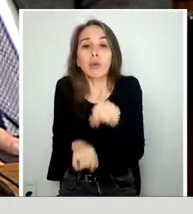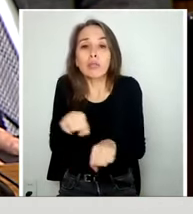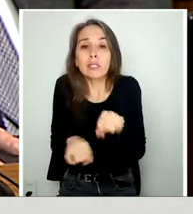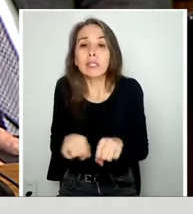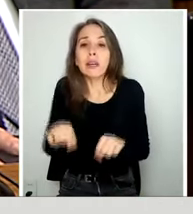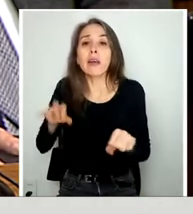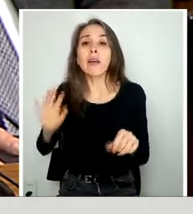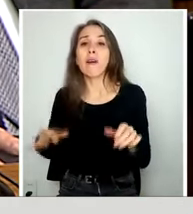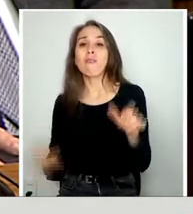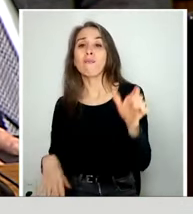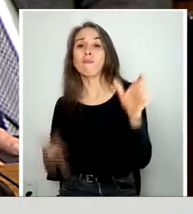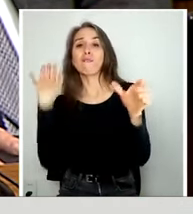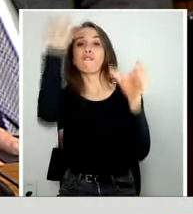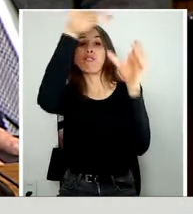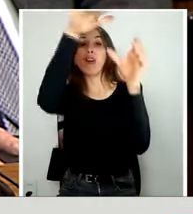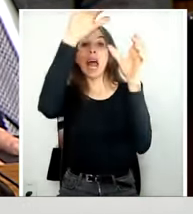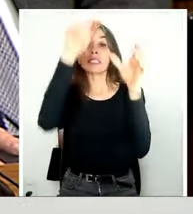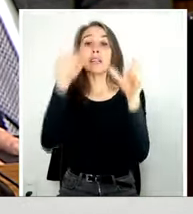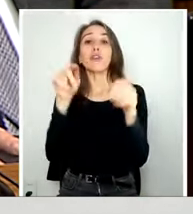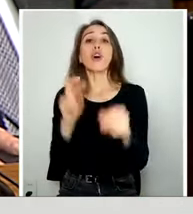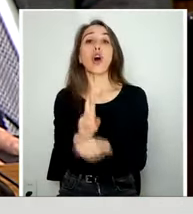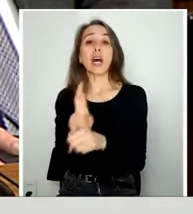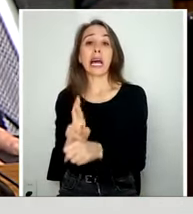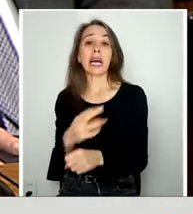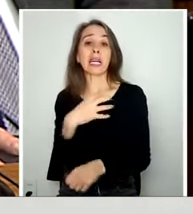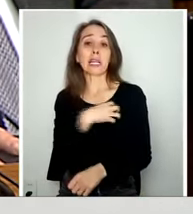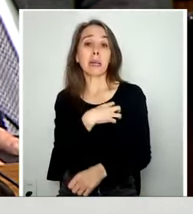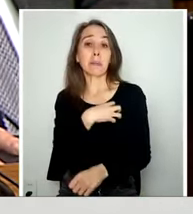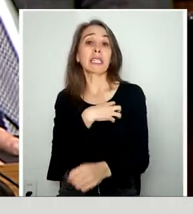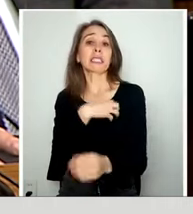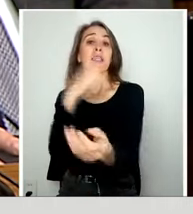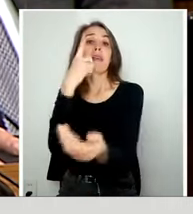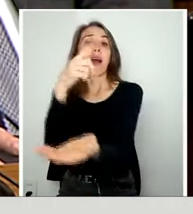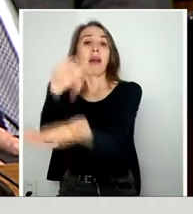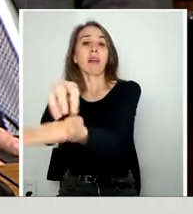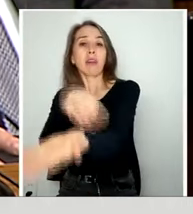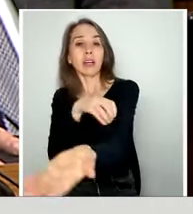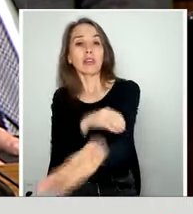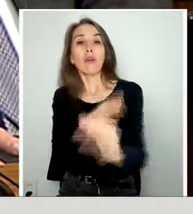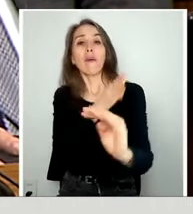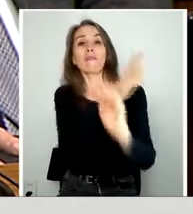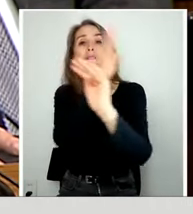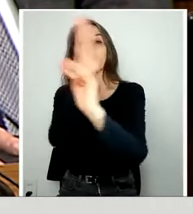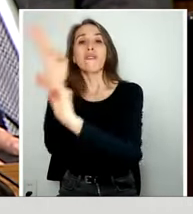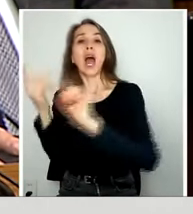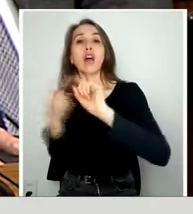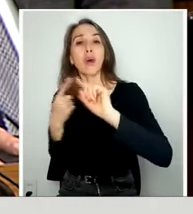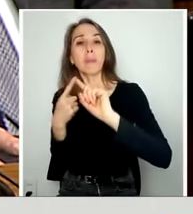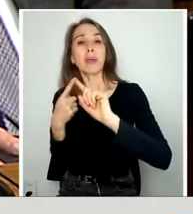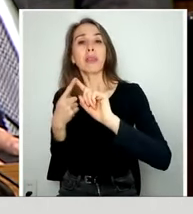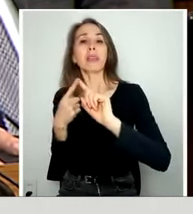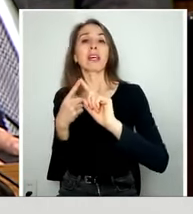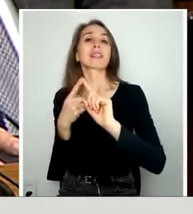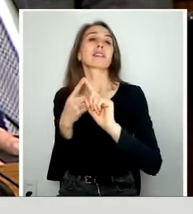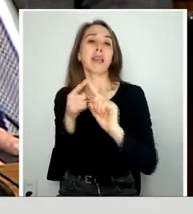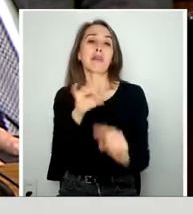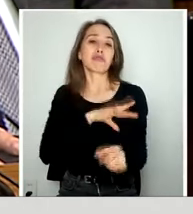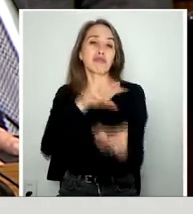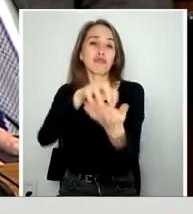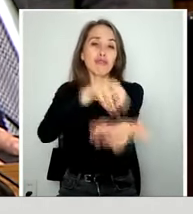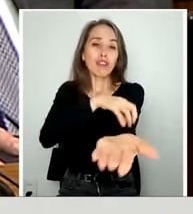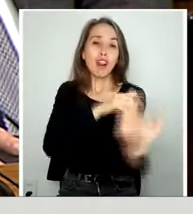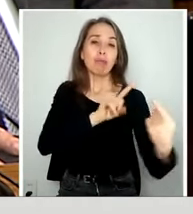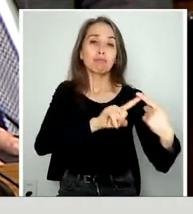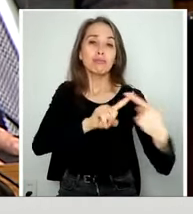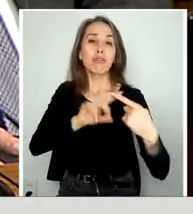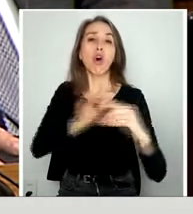y que representa muchas veces a nuestras regiones en distintos competencias nacionales internacionales tienen muchos inconvenientes